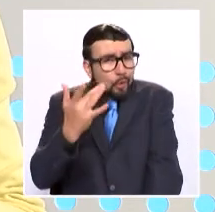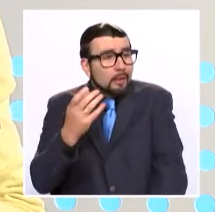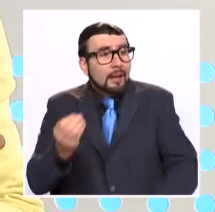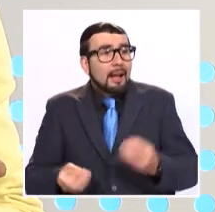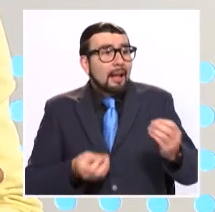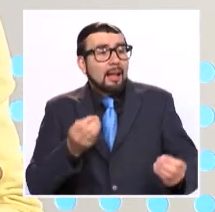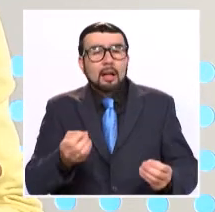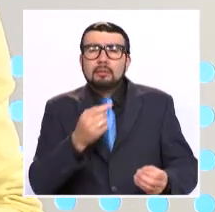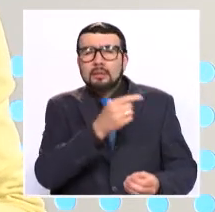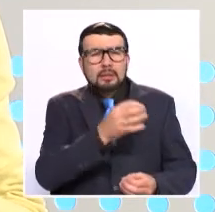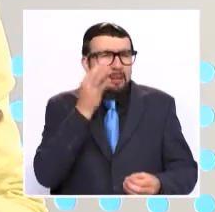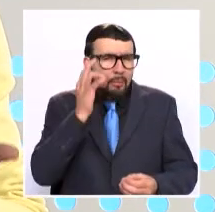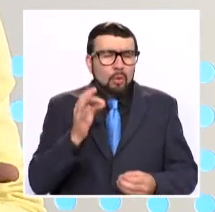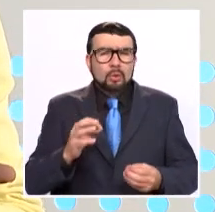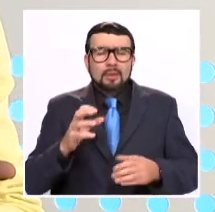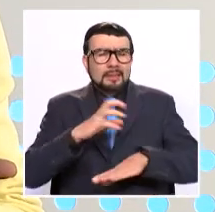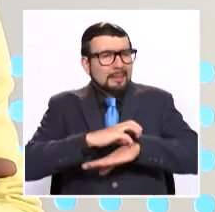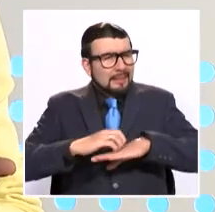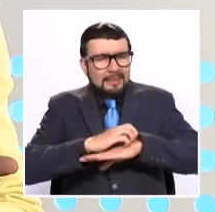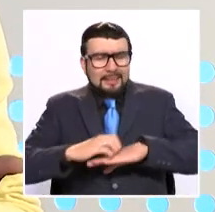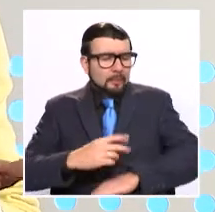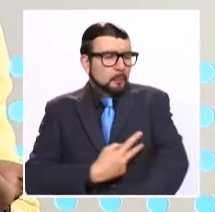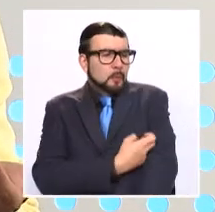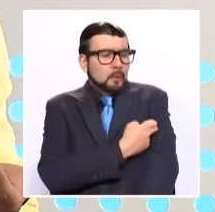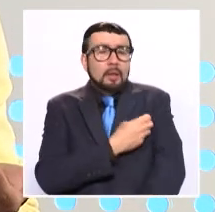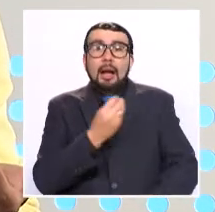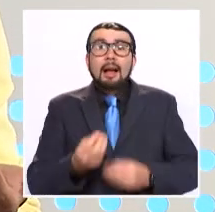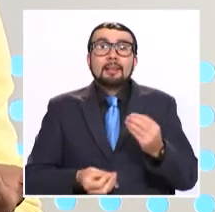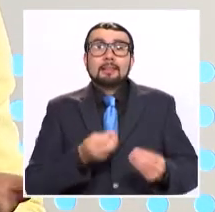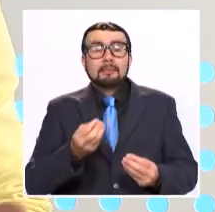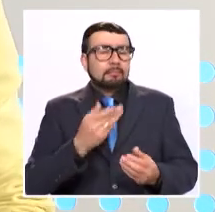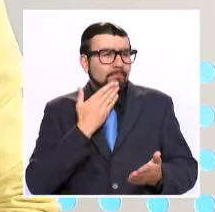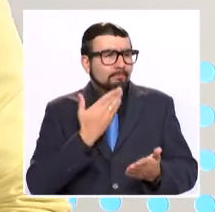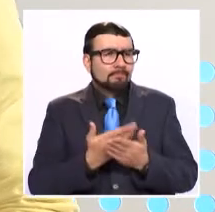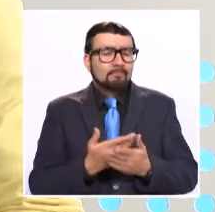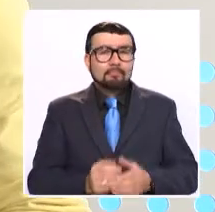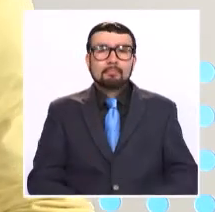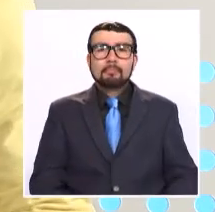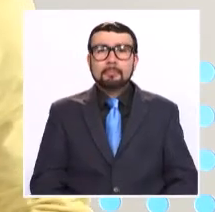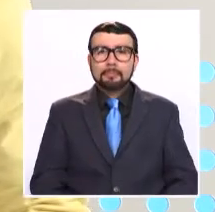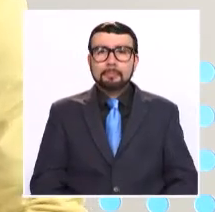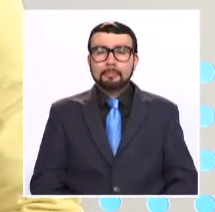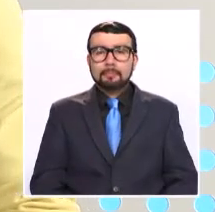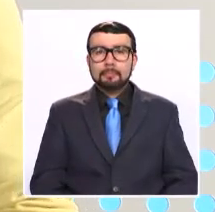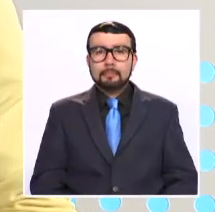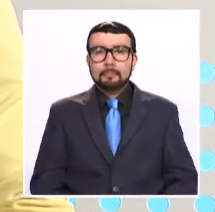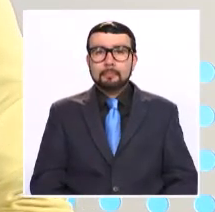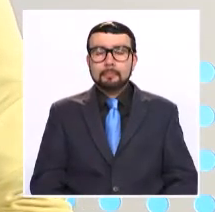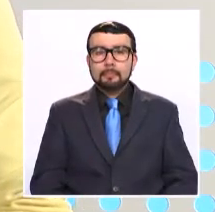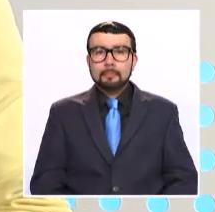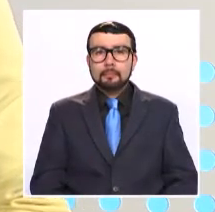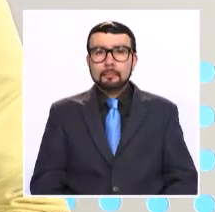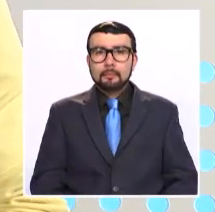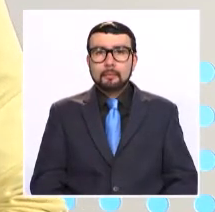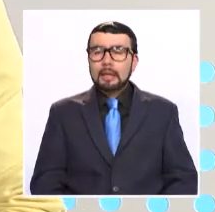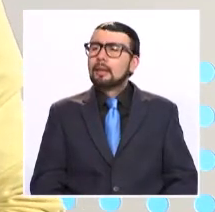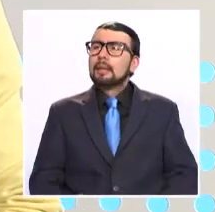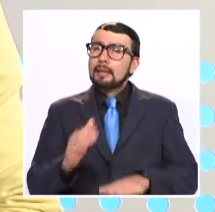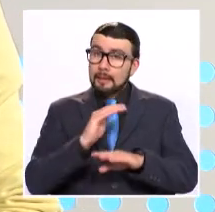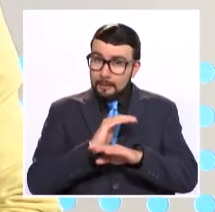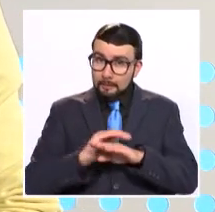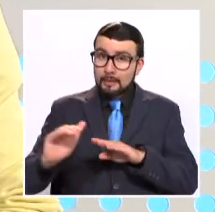una reacción alérgica, ¿qué debo de hacer? Muchas gracias, Carolina, por su pregunta. Bueno, ahí la invitación